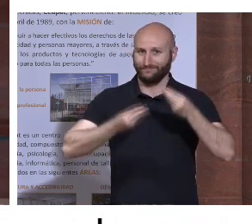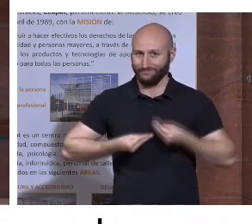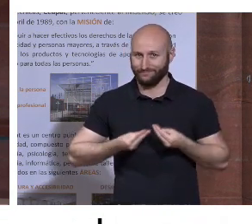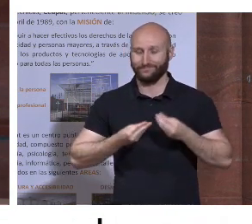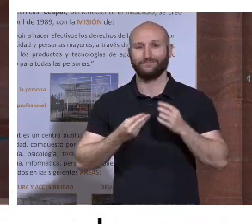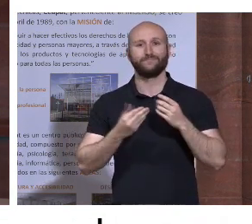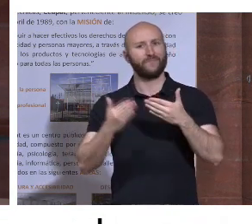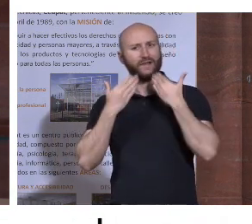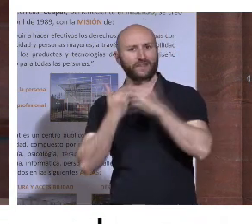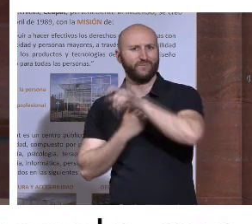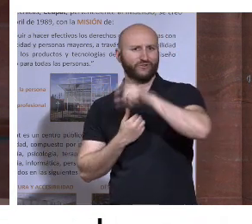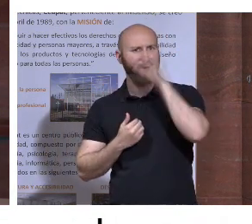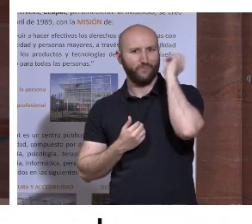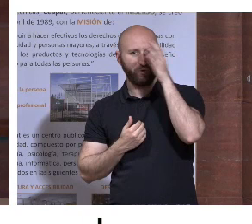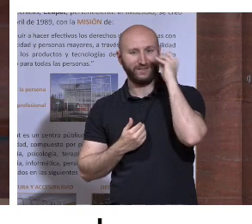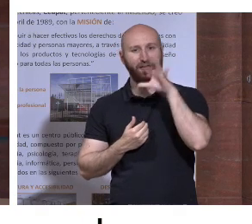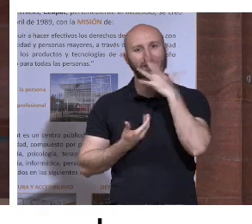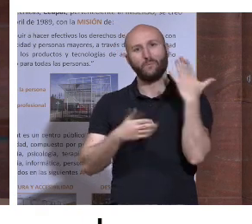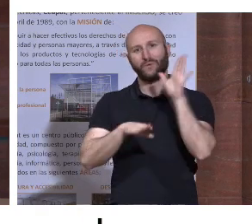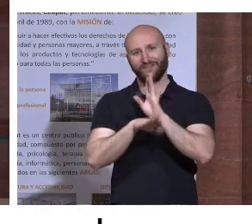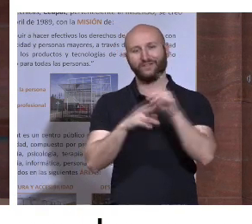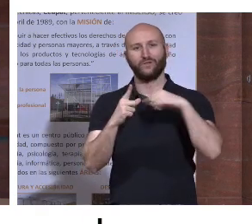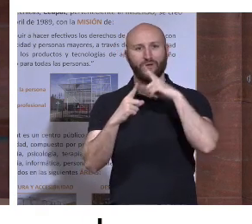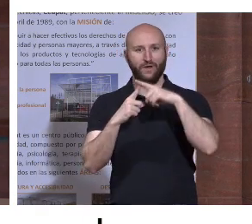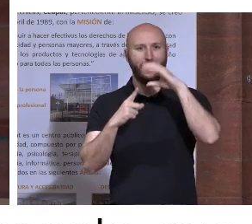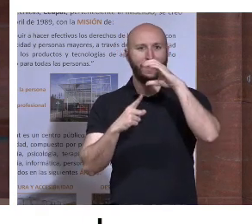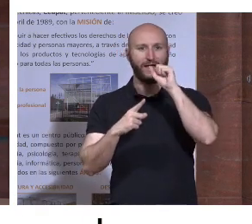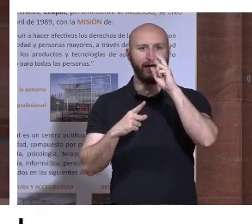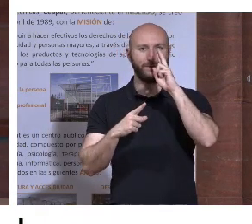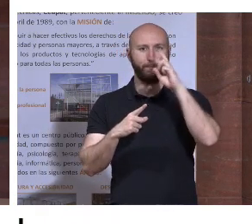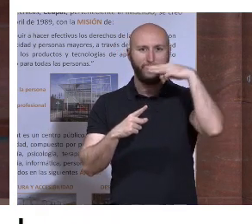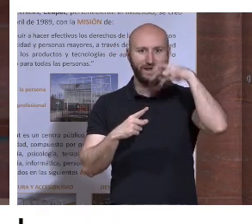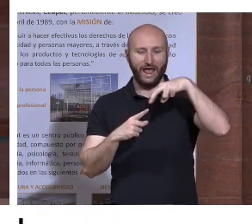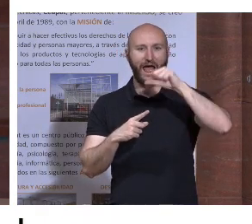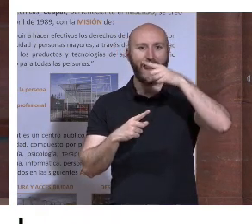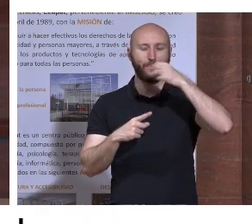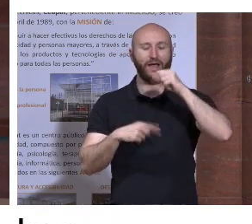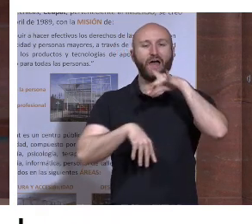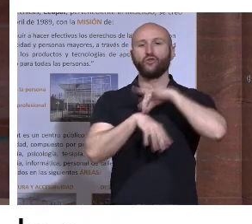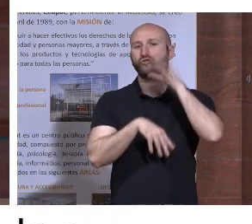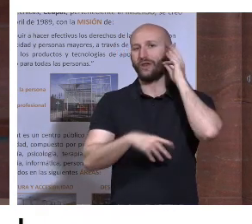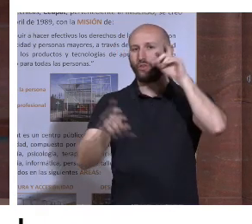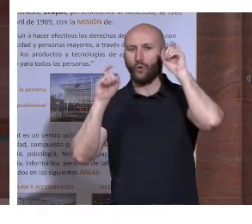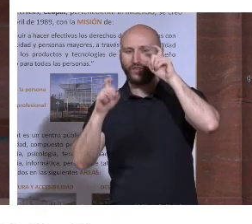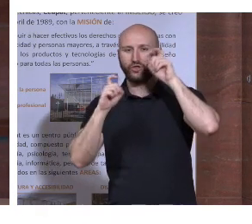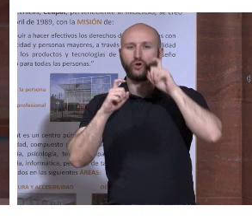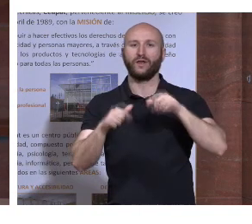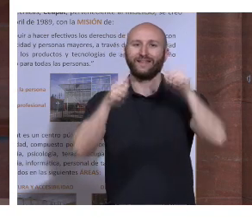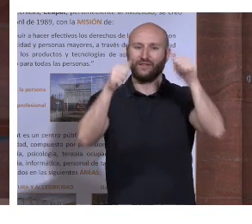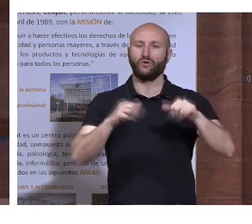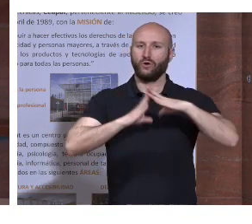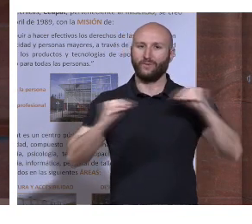agradeciendo a las ponentes, voy a pasar a presentar a Carmen Alba. Carmen es doctora en Educación y catedrática